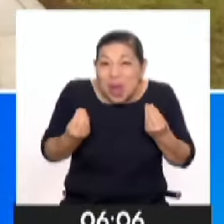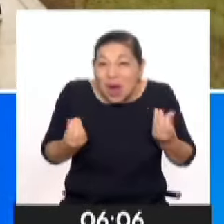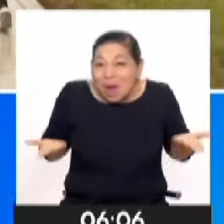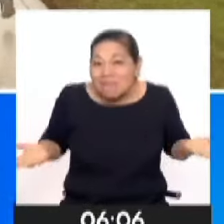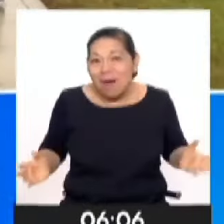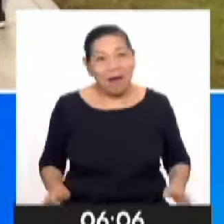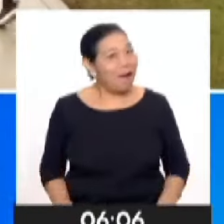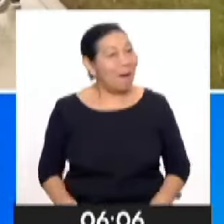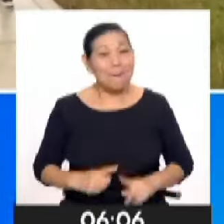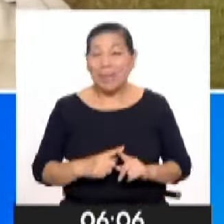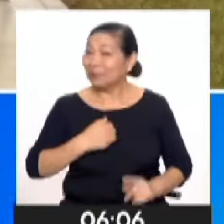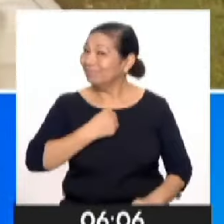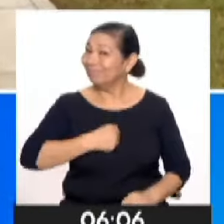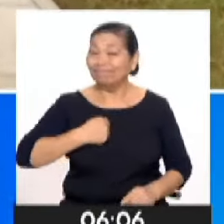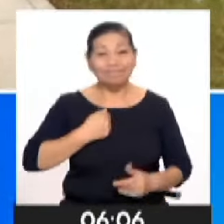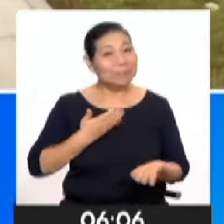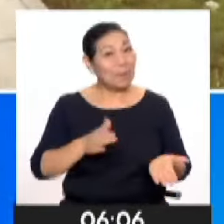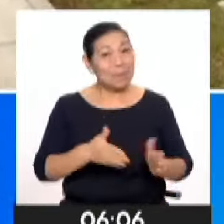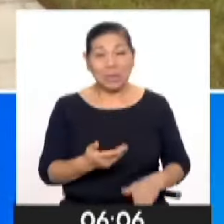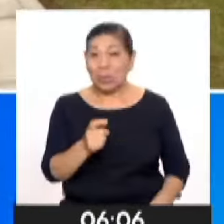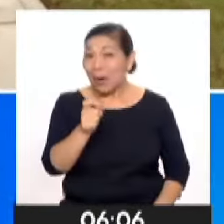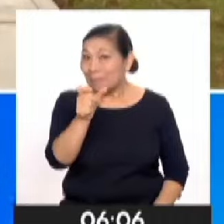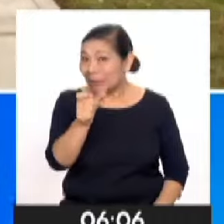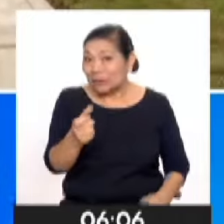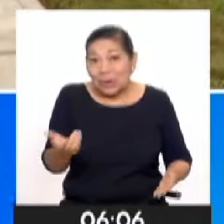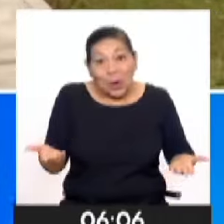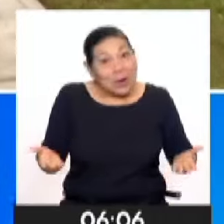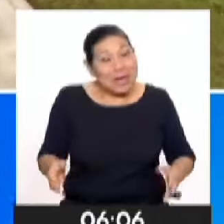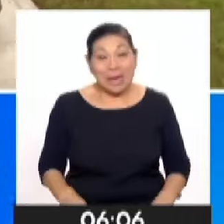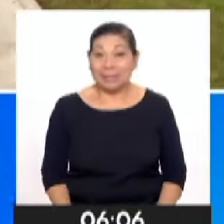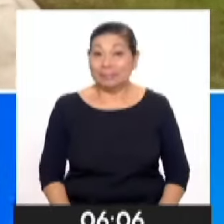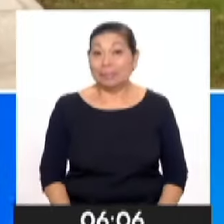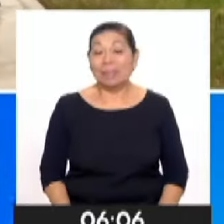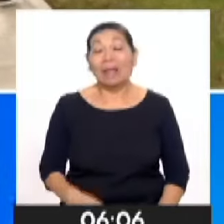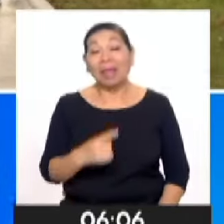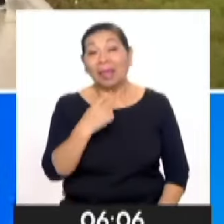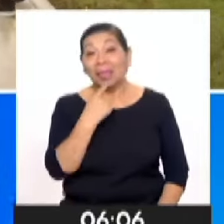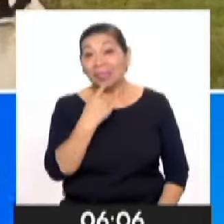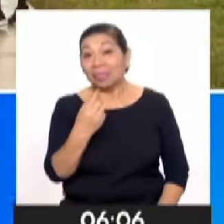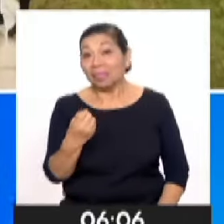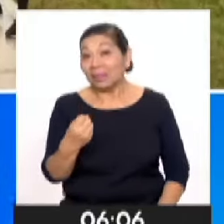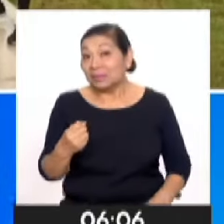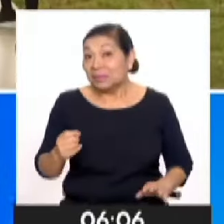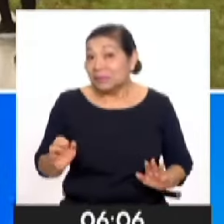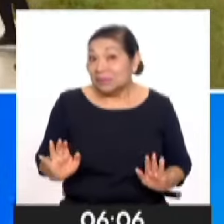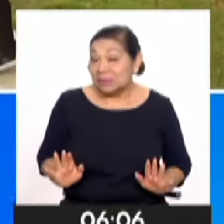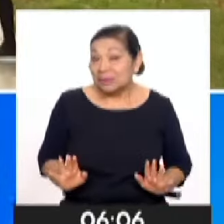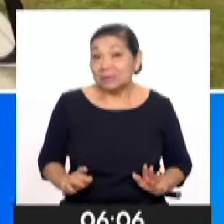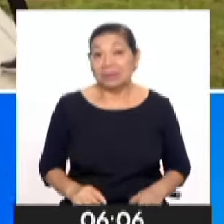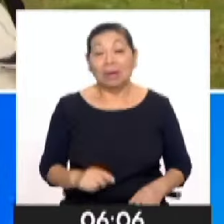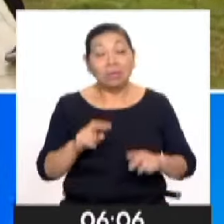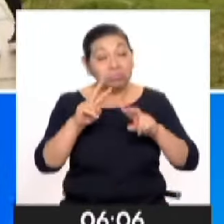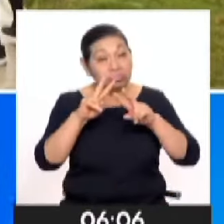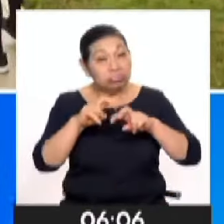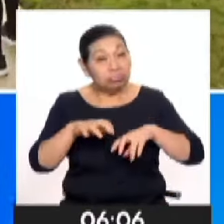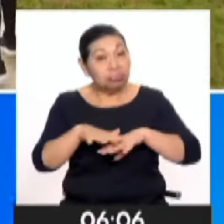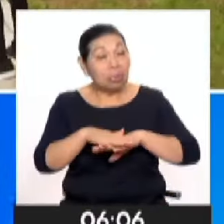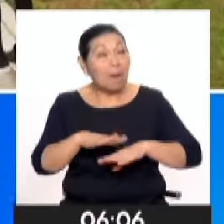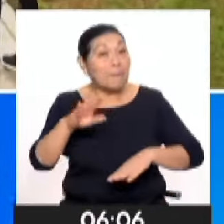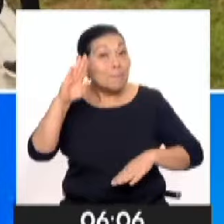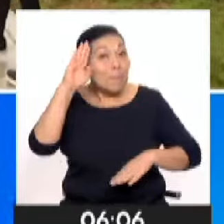que lamentablemente terminó con la vida de uno de ellos eh según no en este caso pues las primeras investigaciones